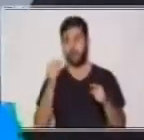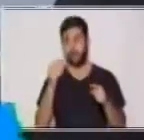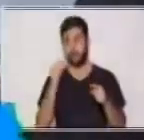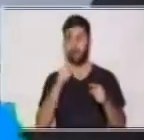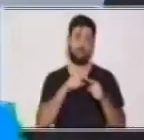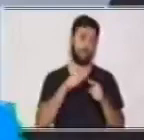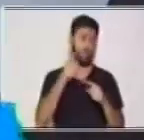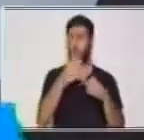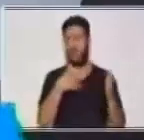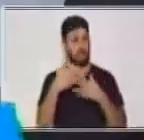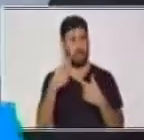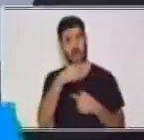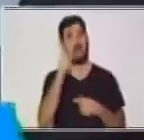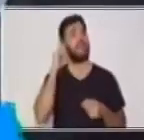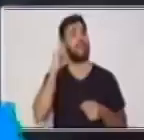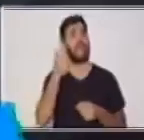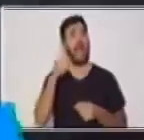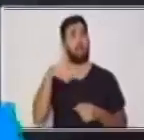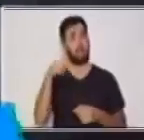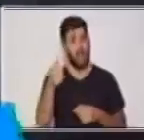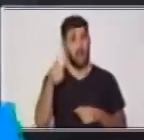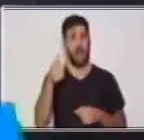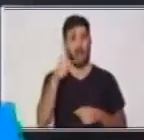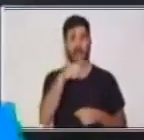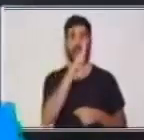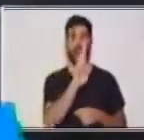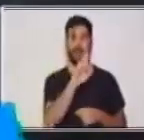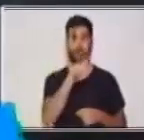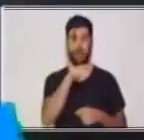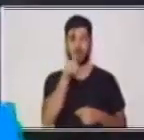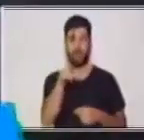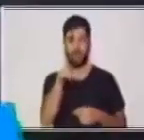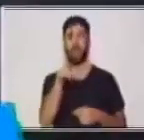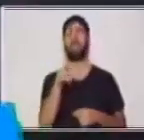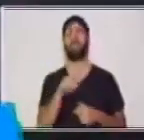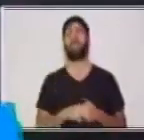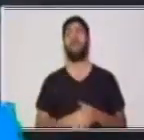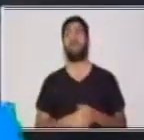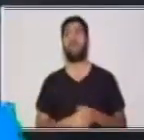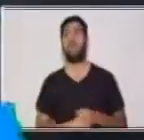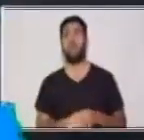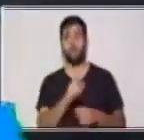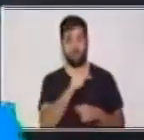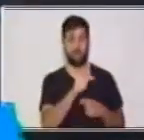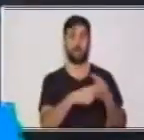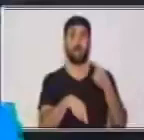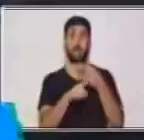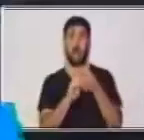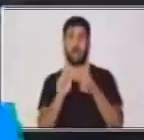gamma, si usted quiere. Entonces decimos que gamma más alfa,